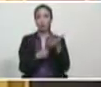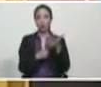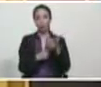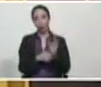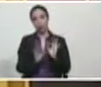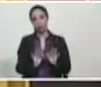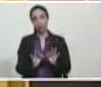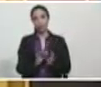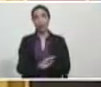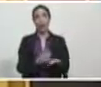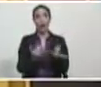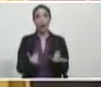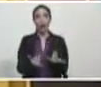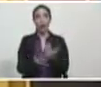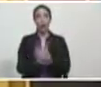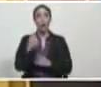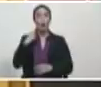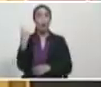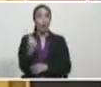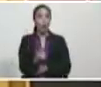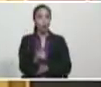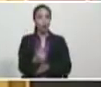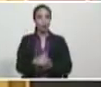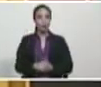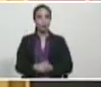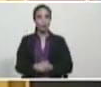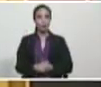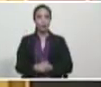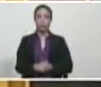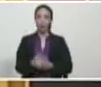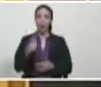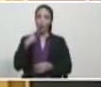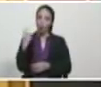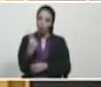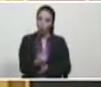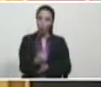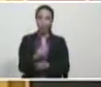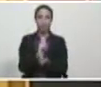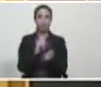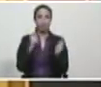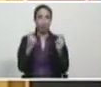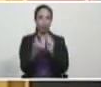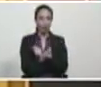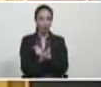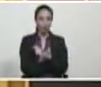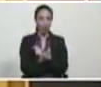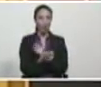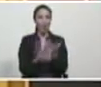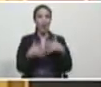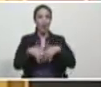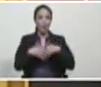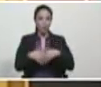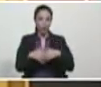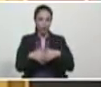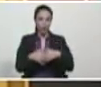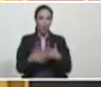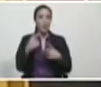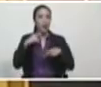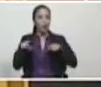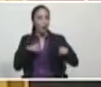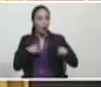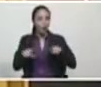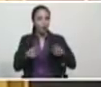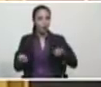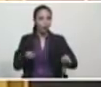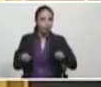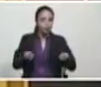ordeno una reestructuración total para lograr la coordinación de todas las empresas autopartes